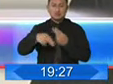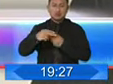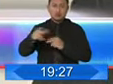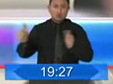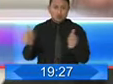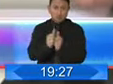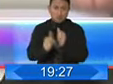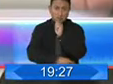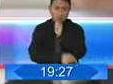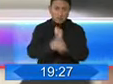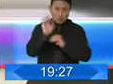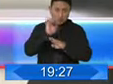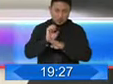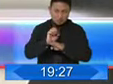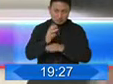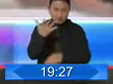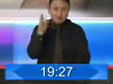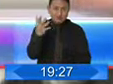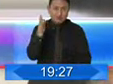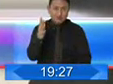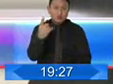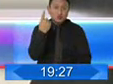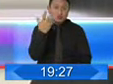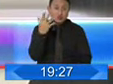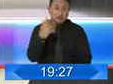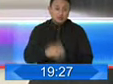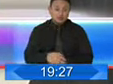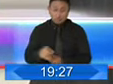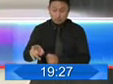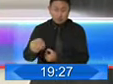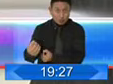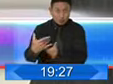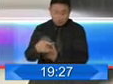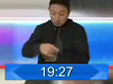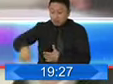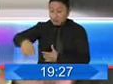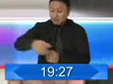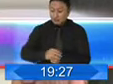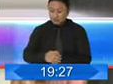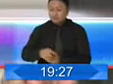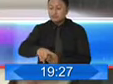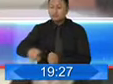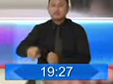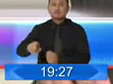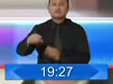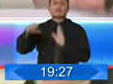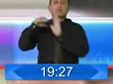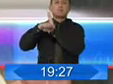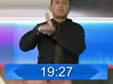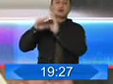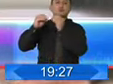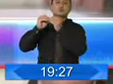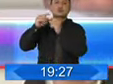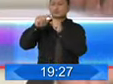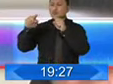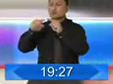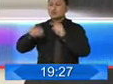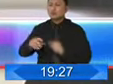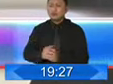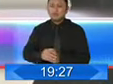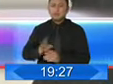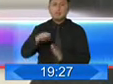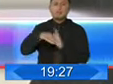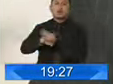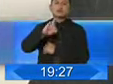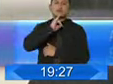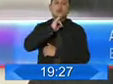Petroecuador. Ojo, a ninguno. Ahí está el informe. Las cuentas que se mencionan allí son de bancos de Estados Unidos.